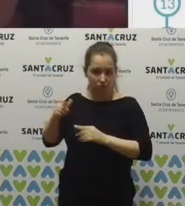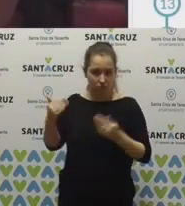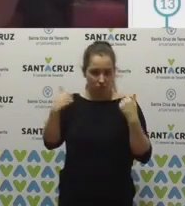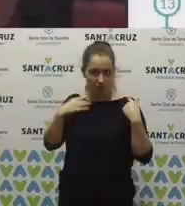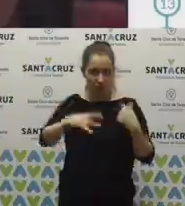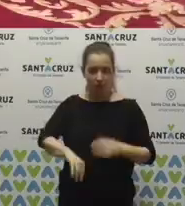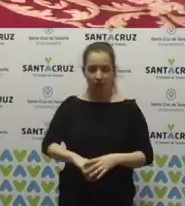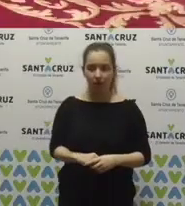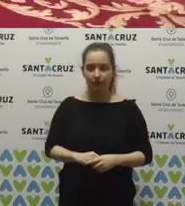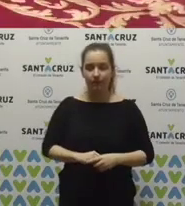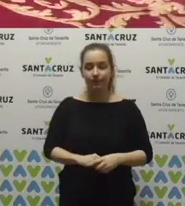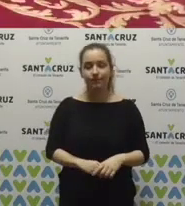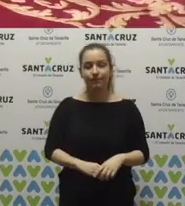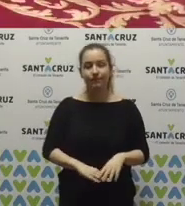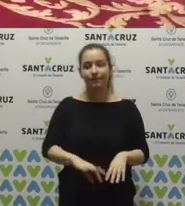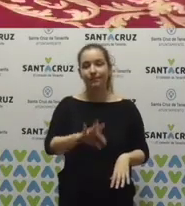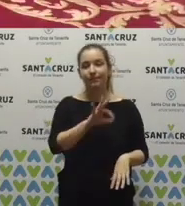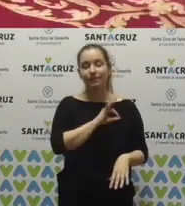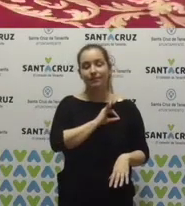doña marta